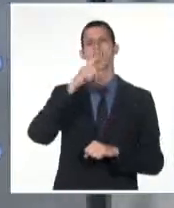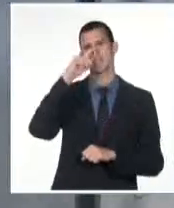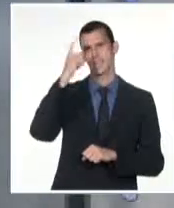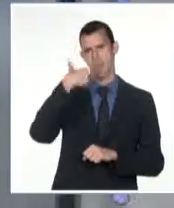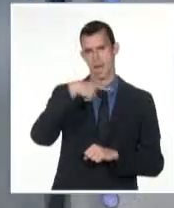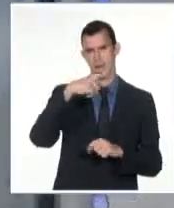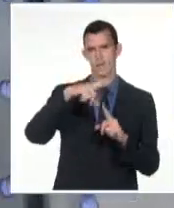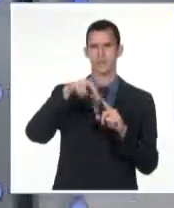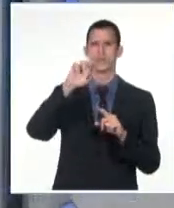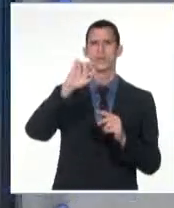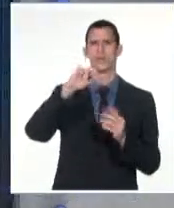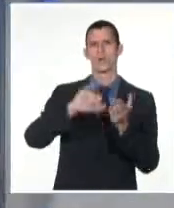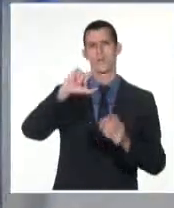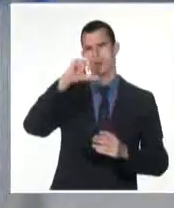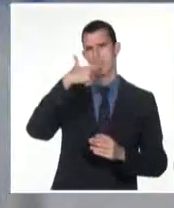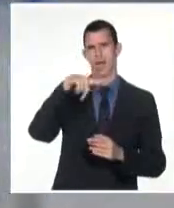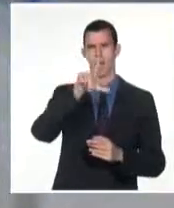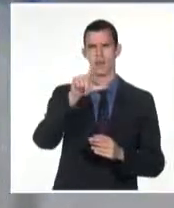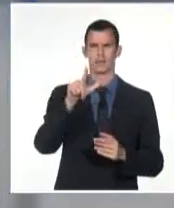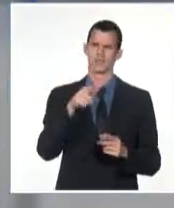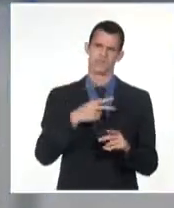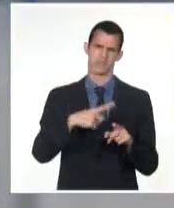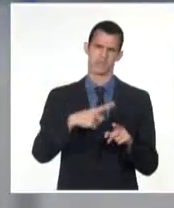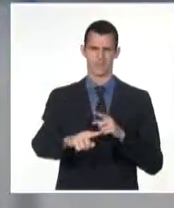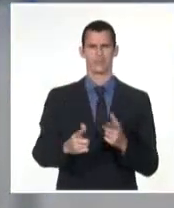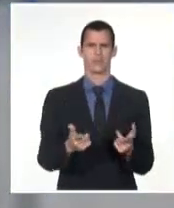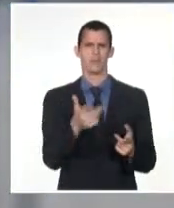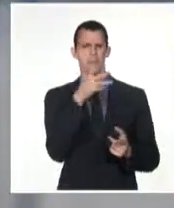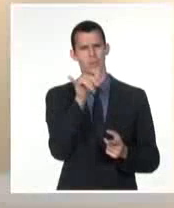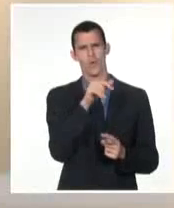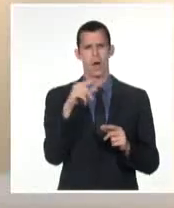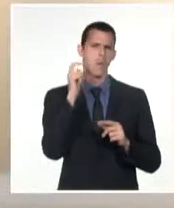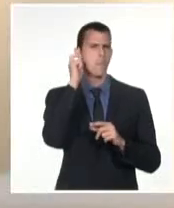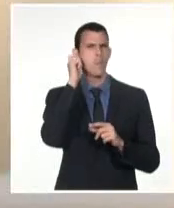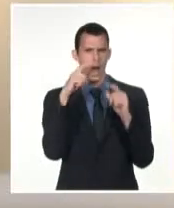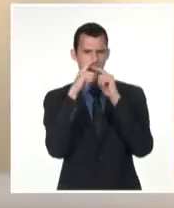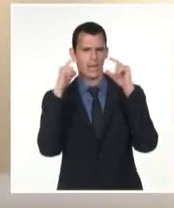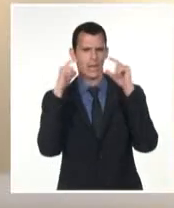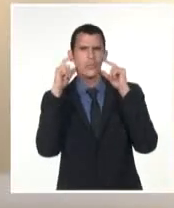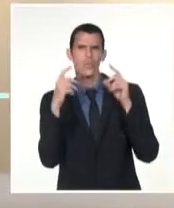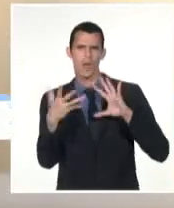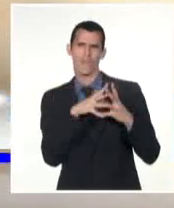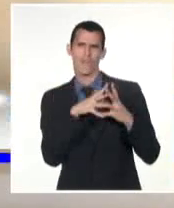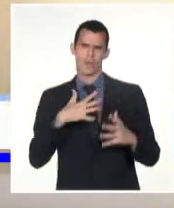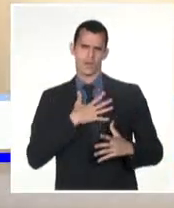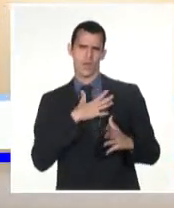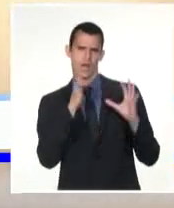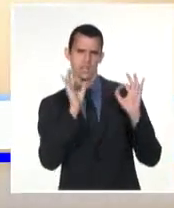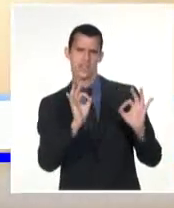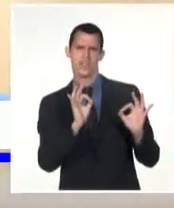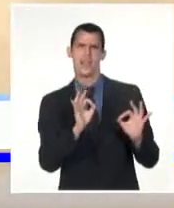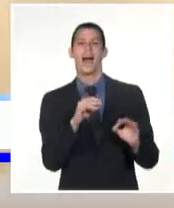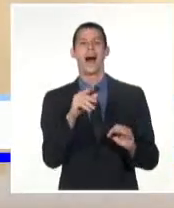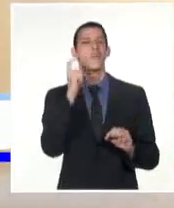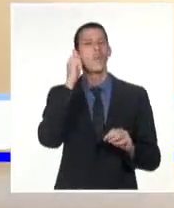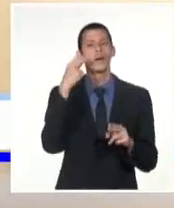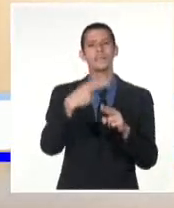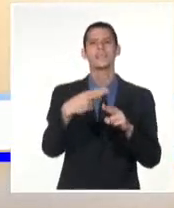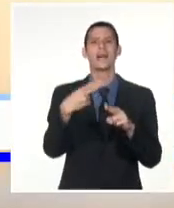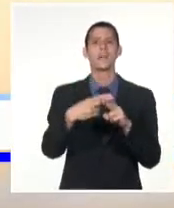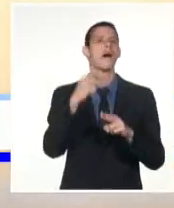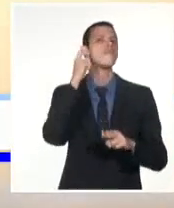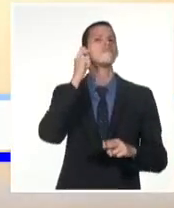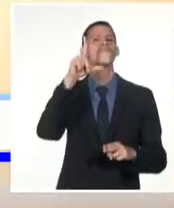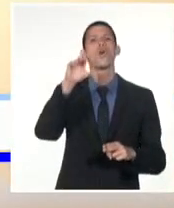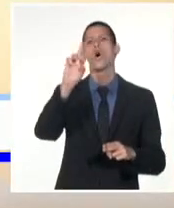China, donde antes estuvo en Shanghai, Hainan y Guangdong. La muestra itinerante se compone por 12 obras y viaja por